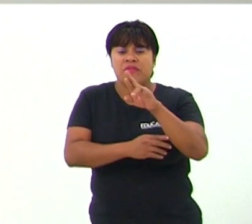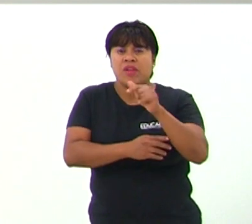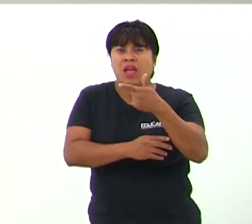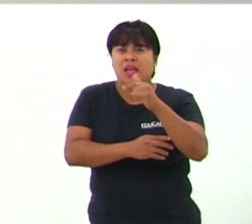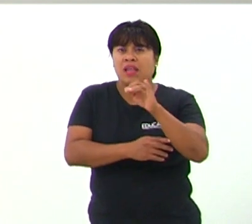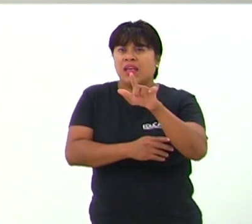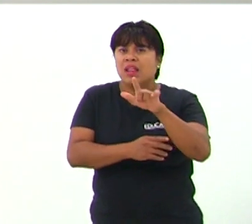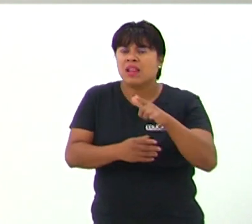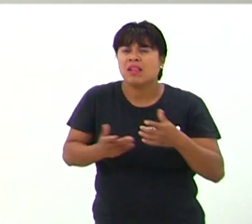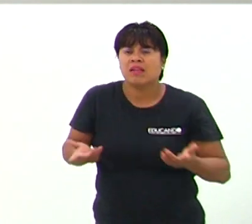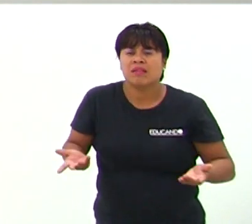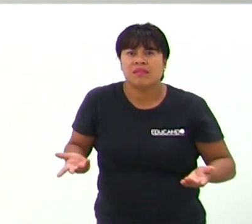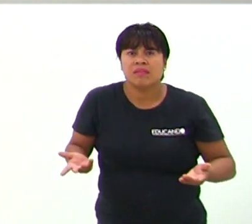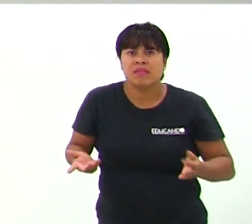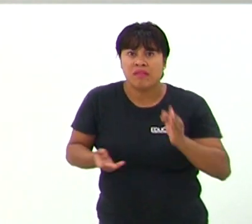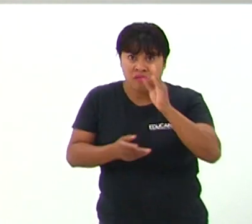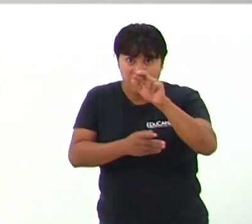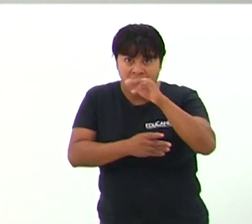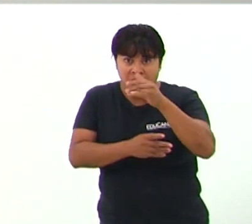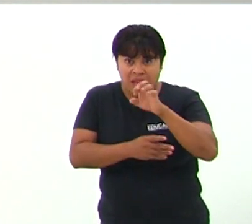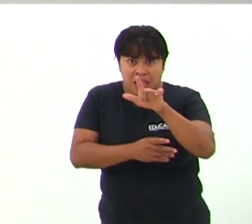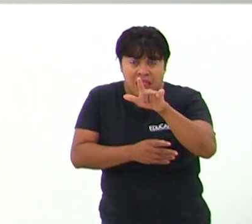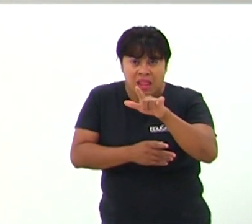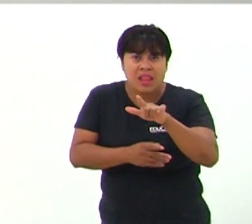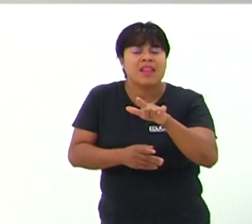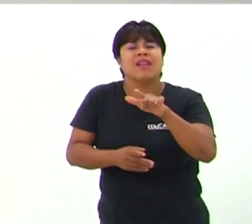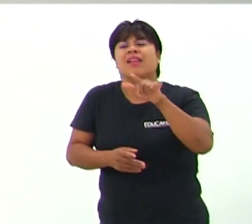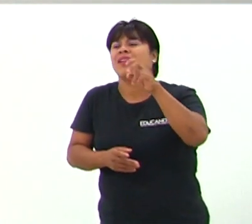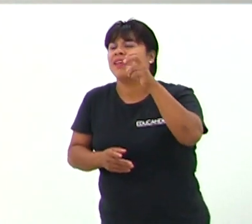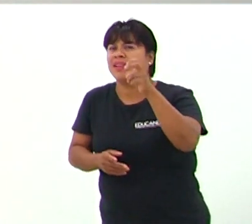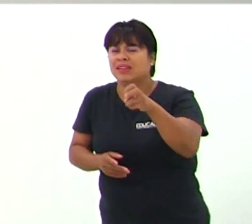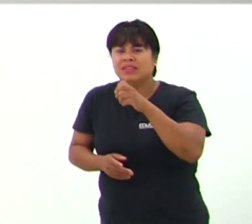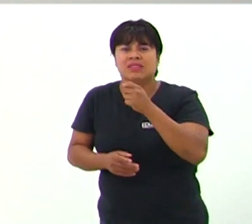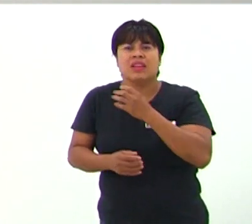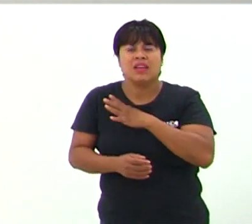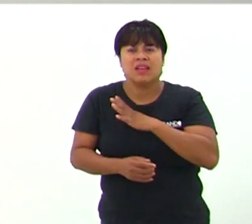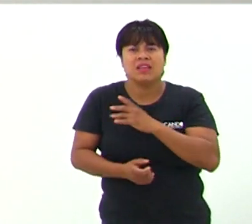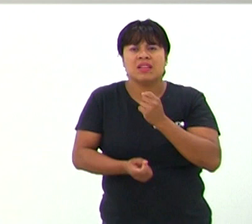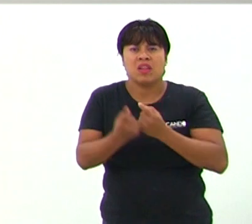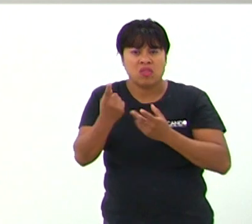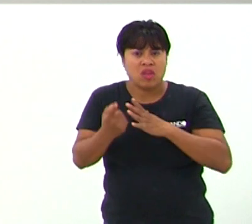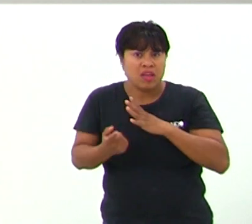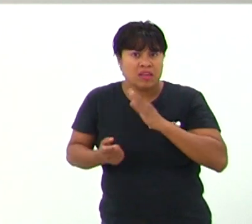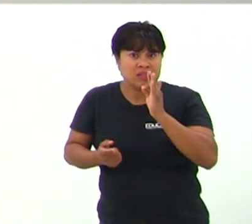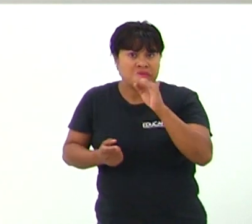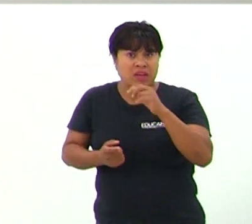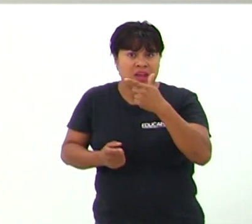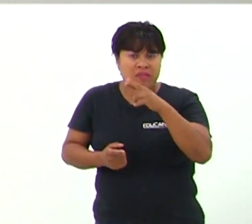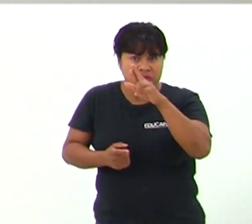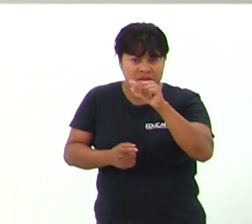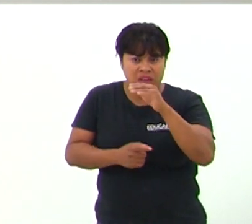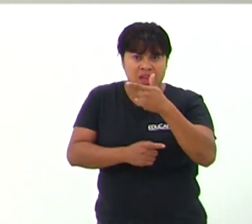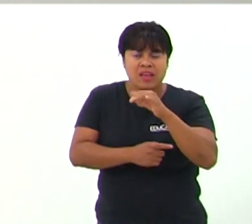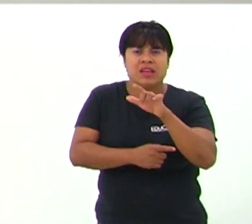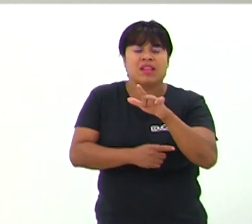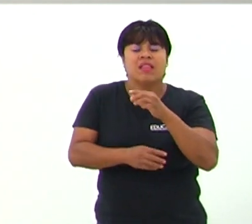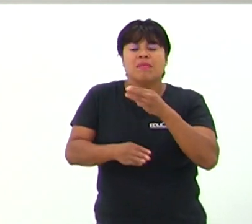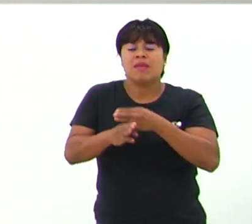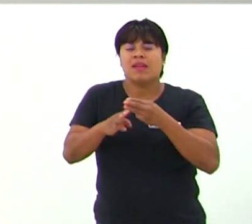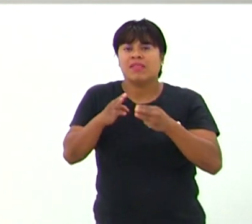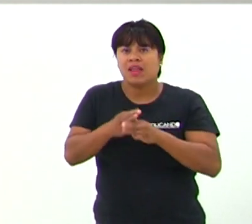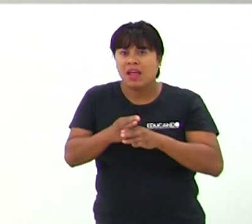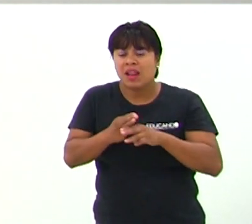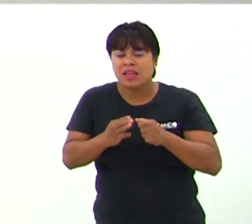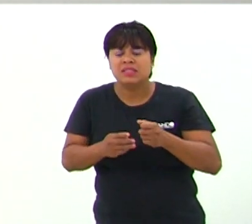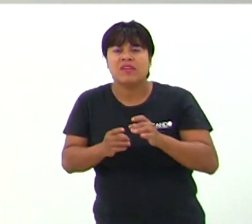¿Frágil? ¿Frágil? Por ahí escucho a algunos niños que me dicen que es frágil. De material